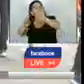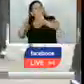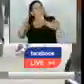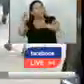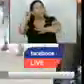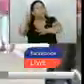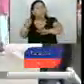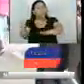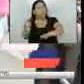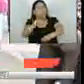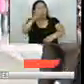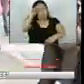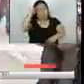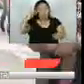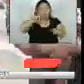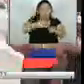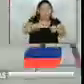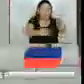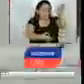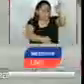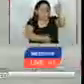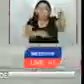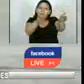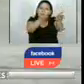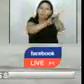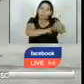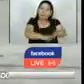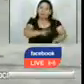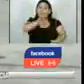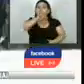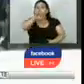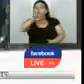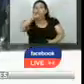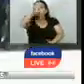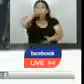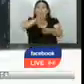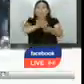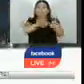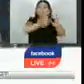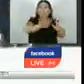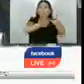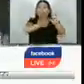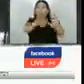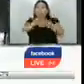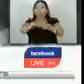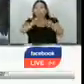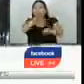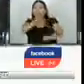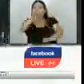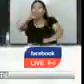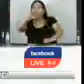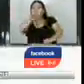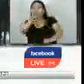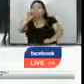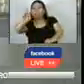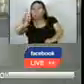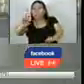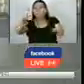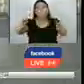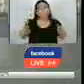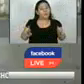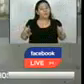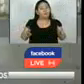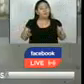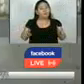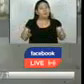empleos reportados en Planilla del Seguro Social, haciendo un total de 966.113. Sin